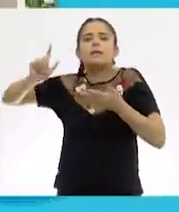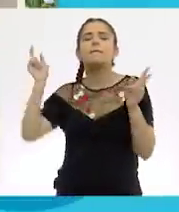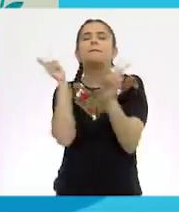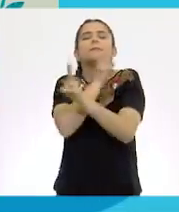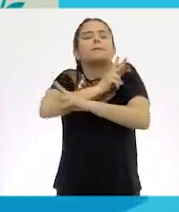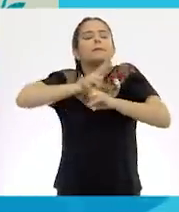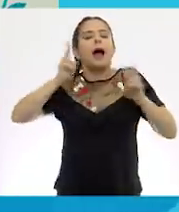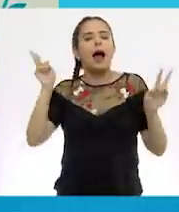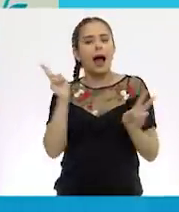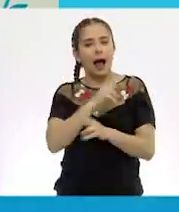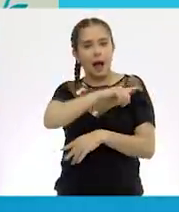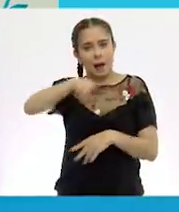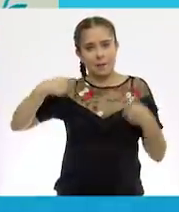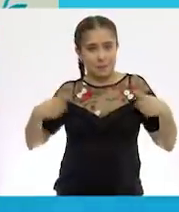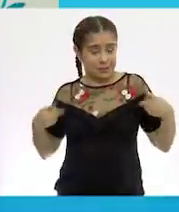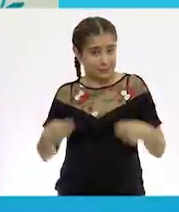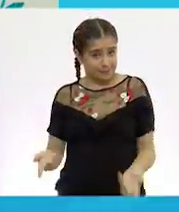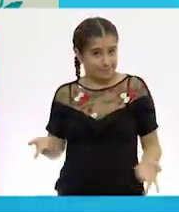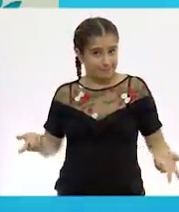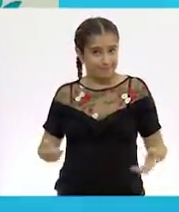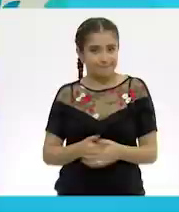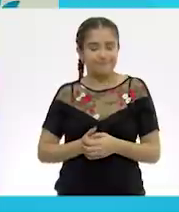respiramos.